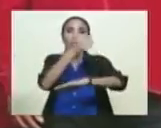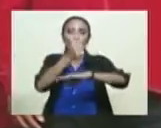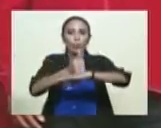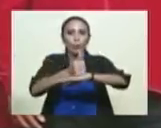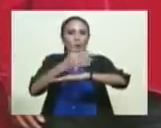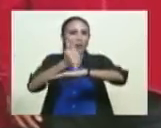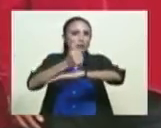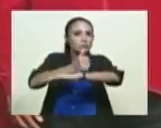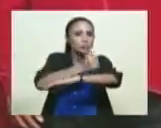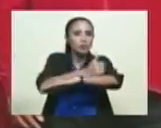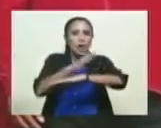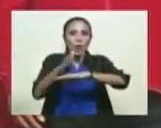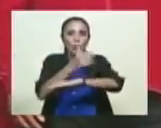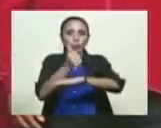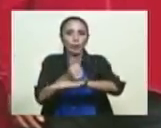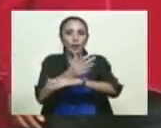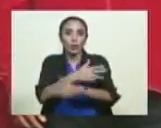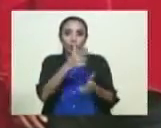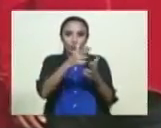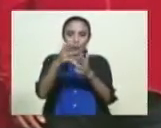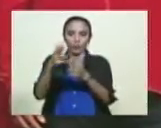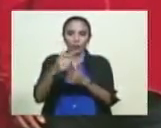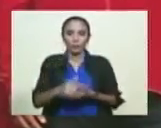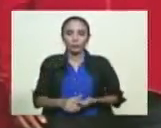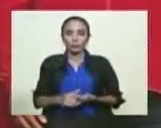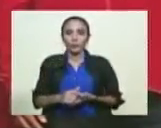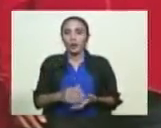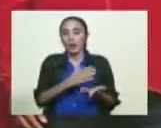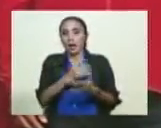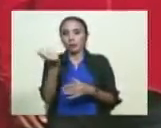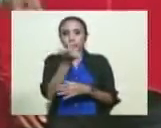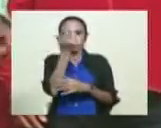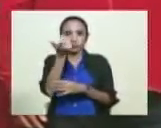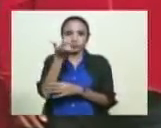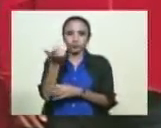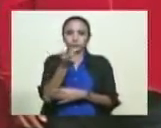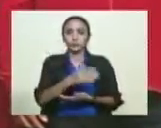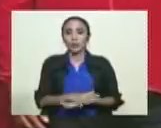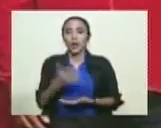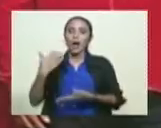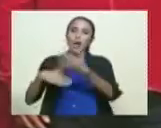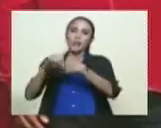matado al frente de ellos y torturado a una hermosa gaviota.